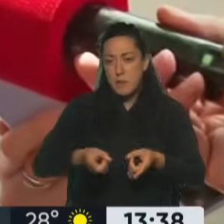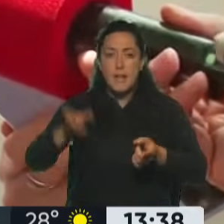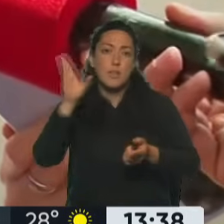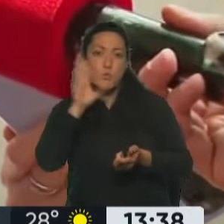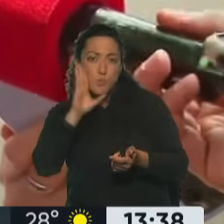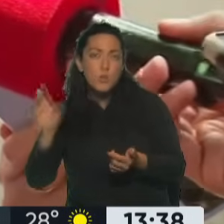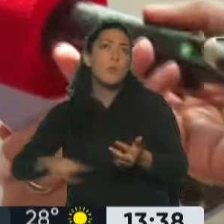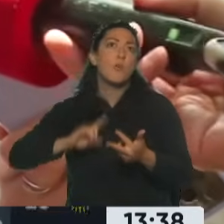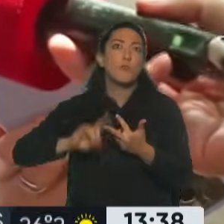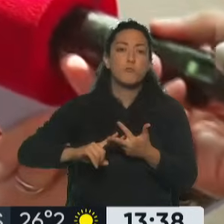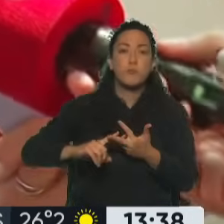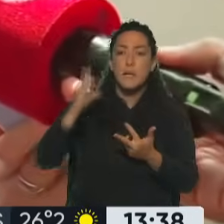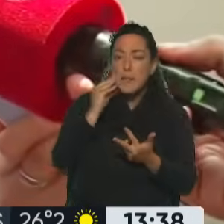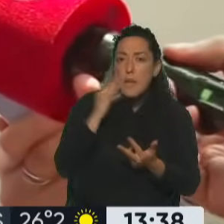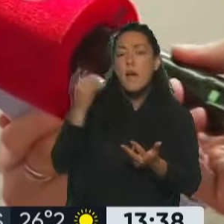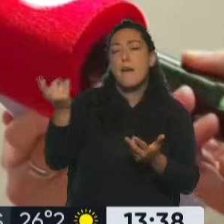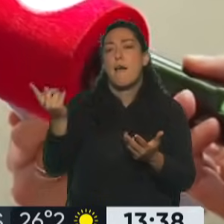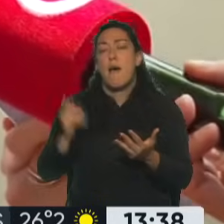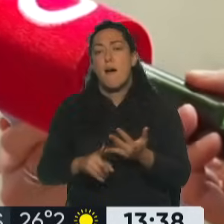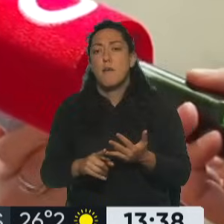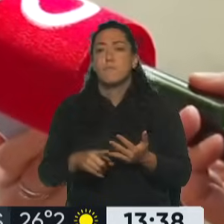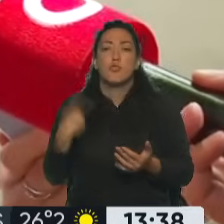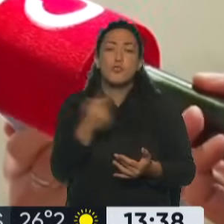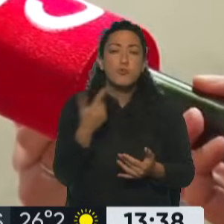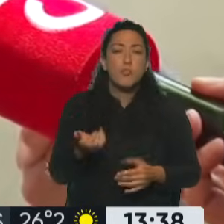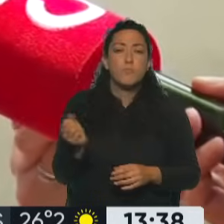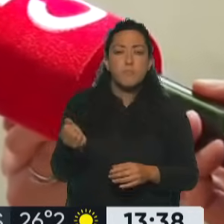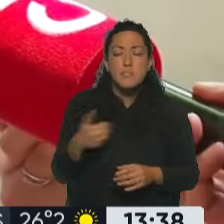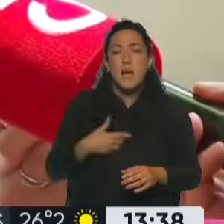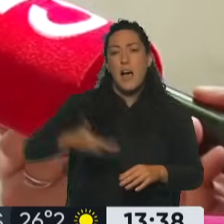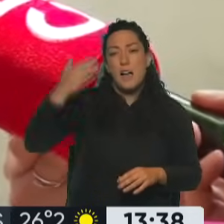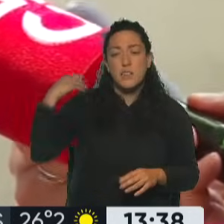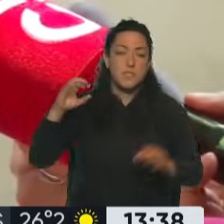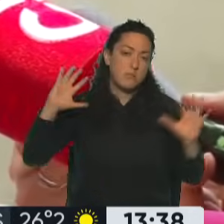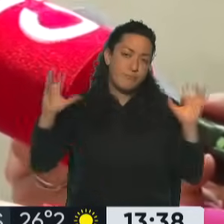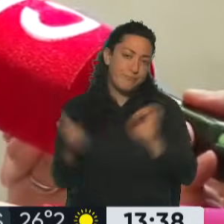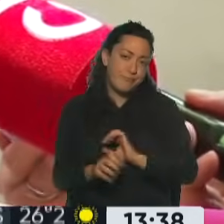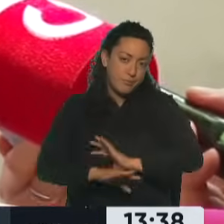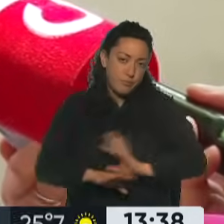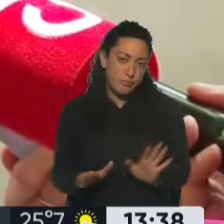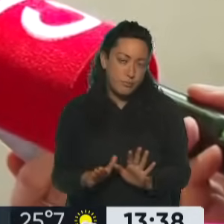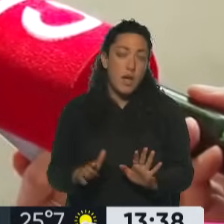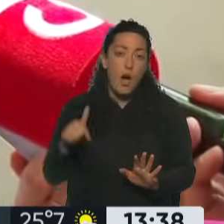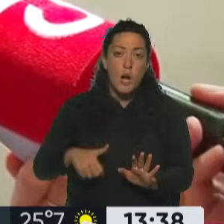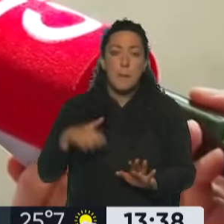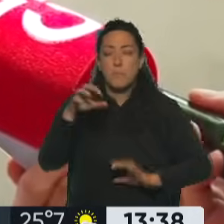Unidos, en Inglaterra. Nosotros ya hemos tenido uno, así no fue, vienen por